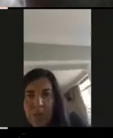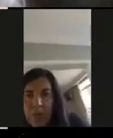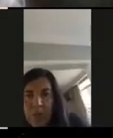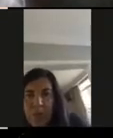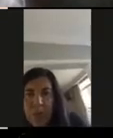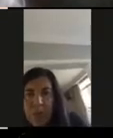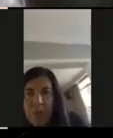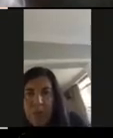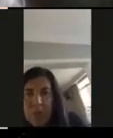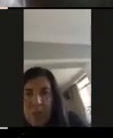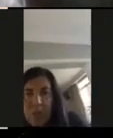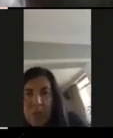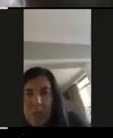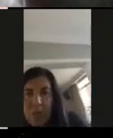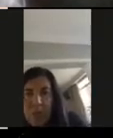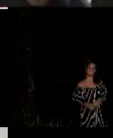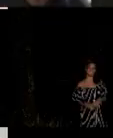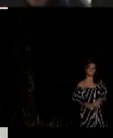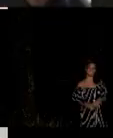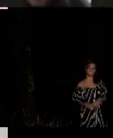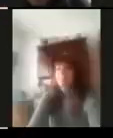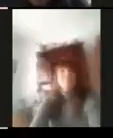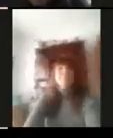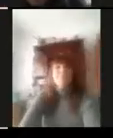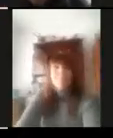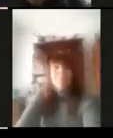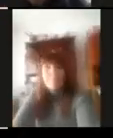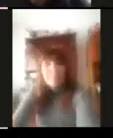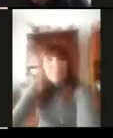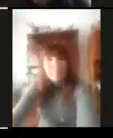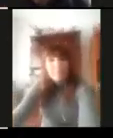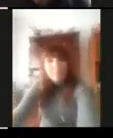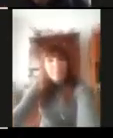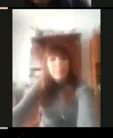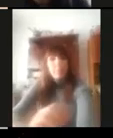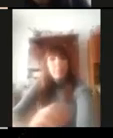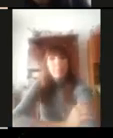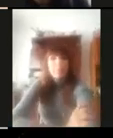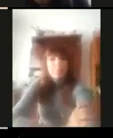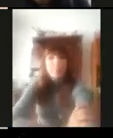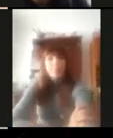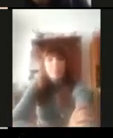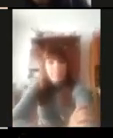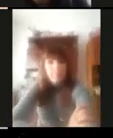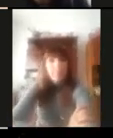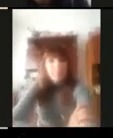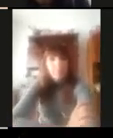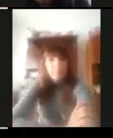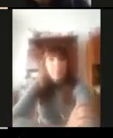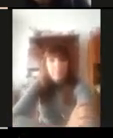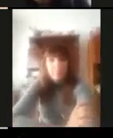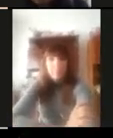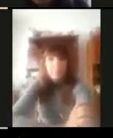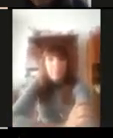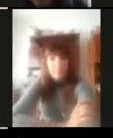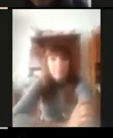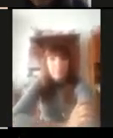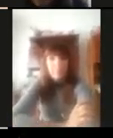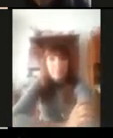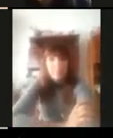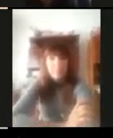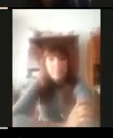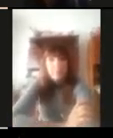el libro la educación primaria tiene lugar en forma inicial en el